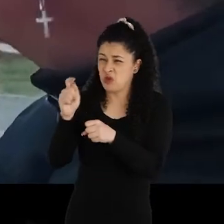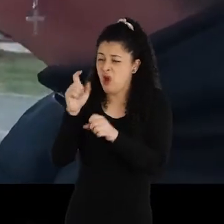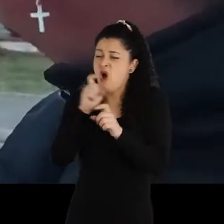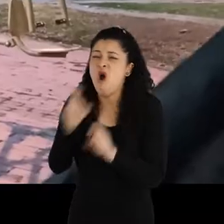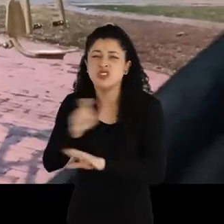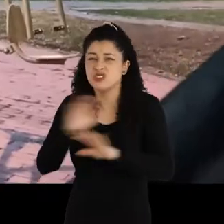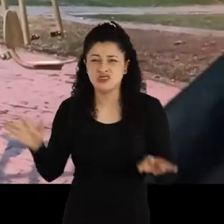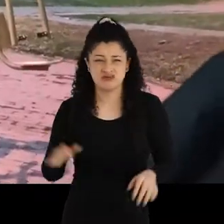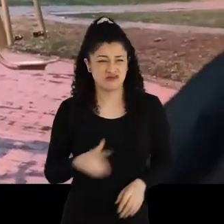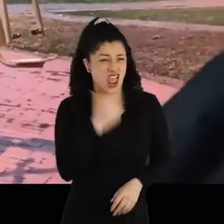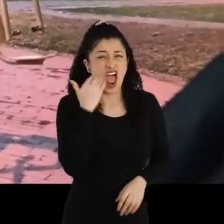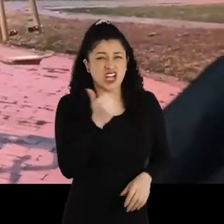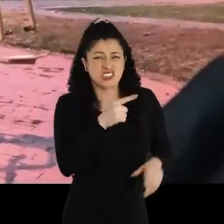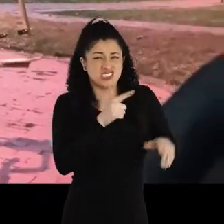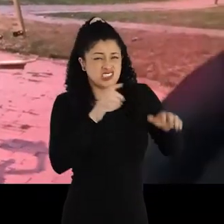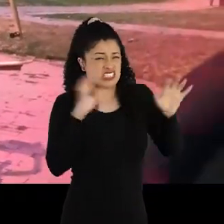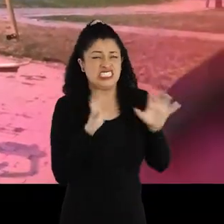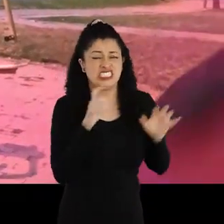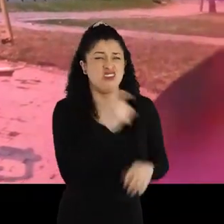señora esa.